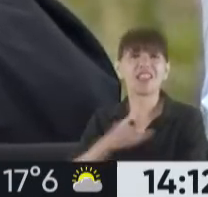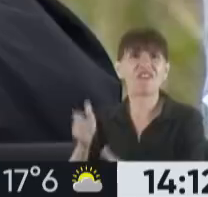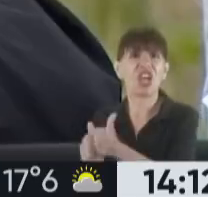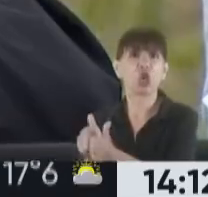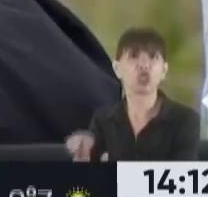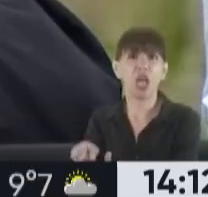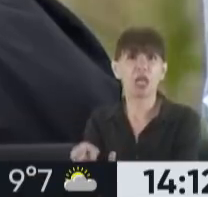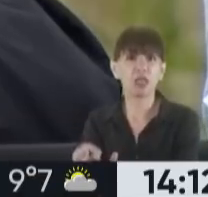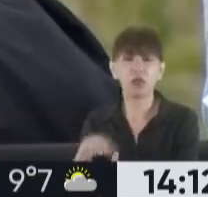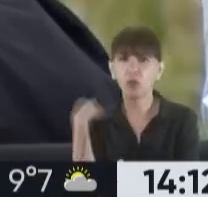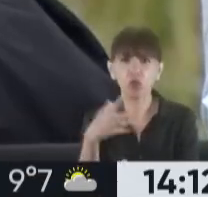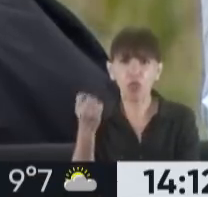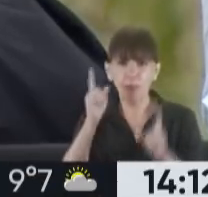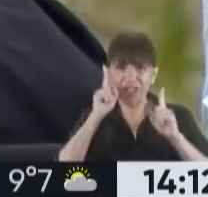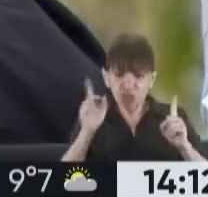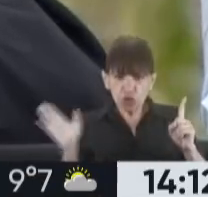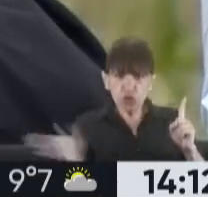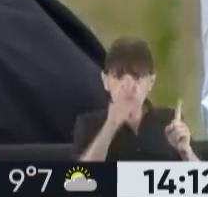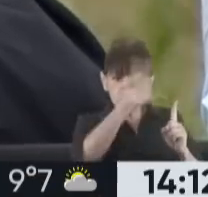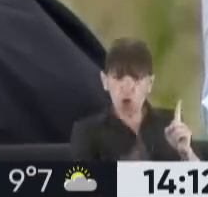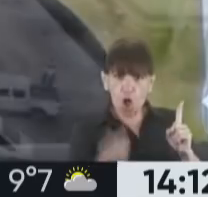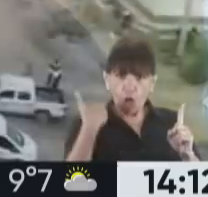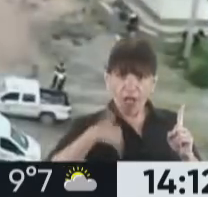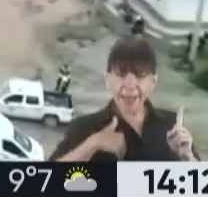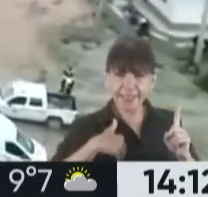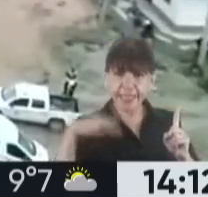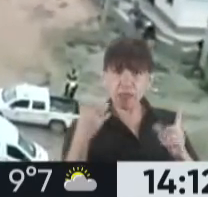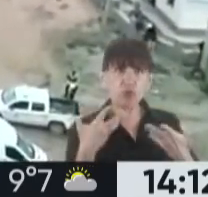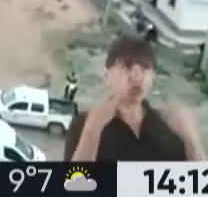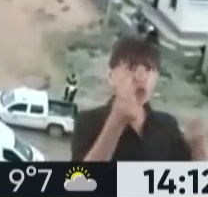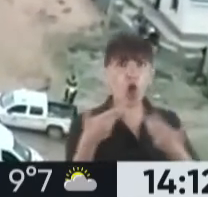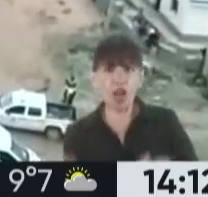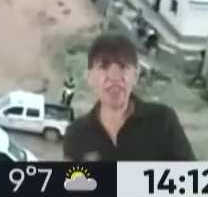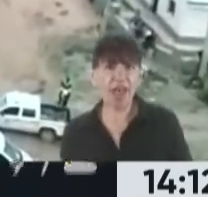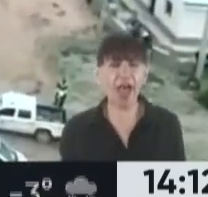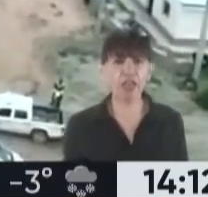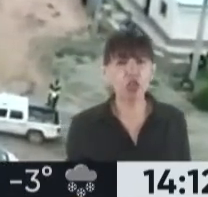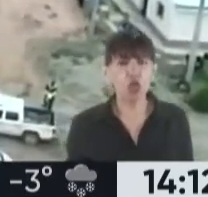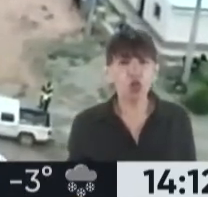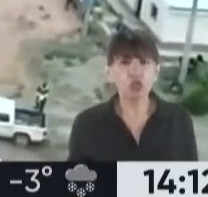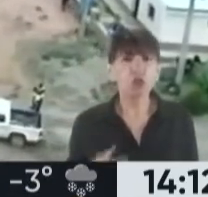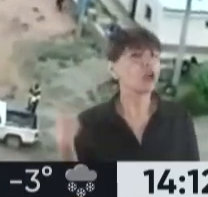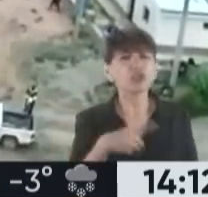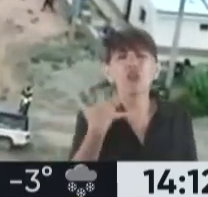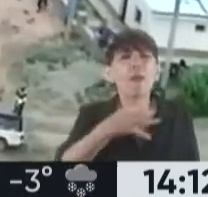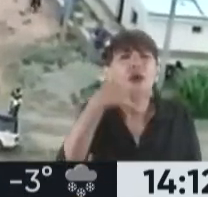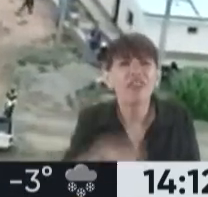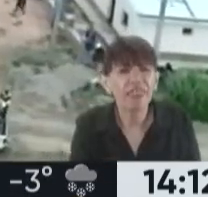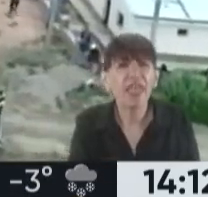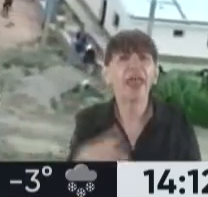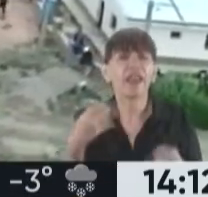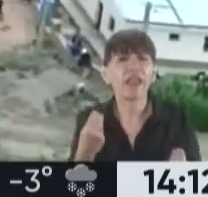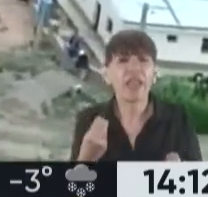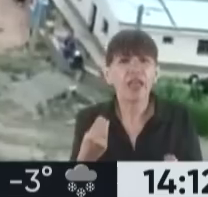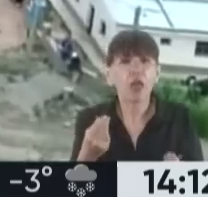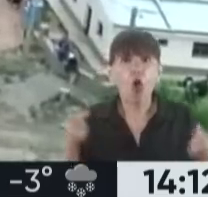Tenemos que estar en todos lados, tenemos que ser solidarios y tenemos que entender que es mucho más fácil